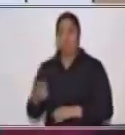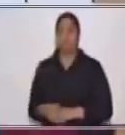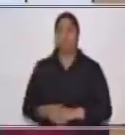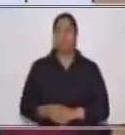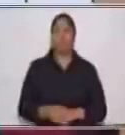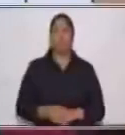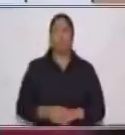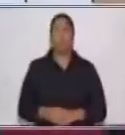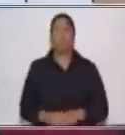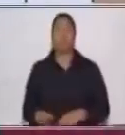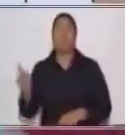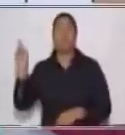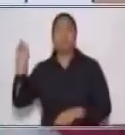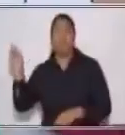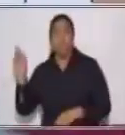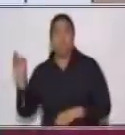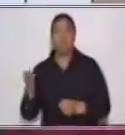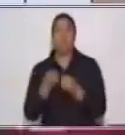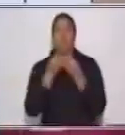estos valores